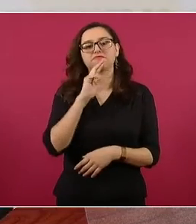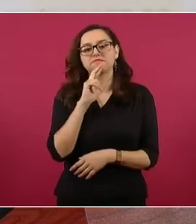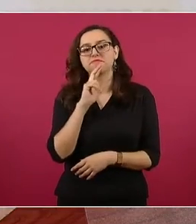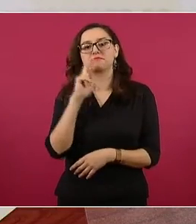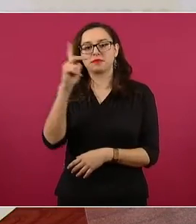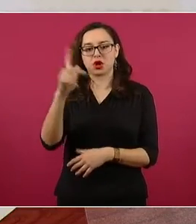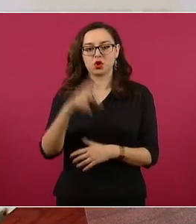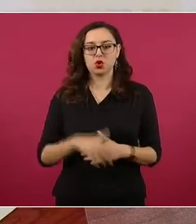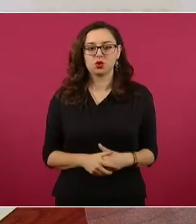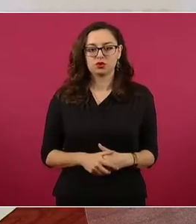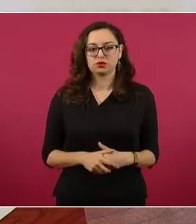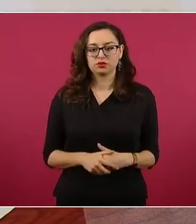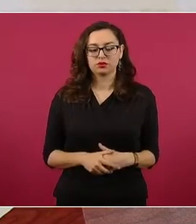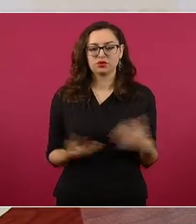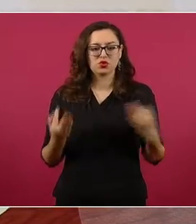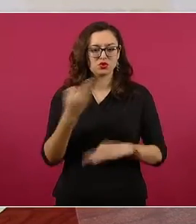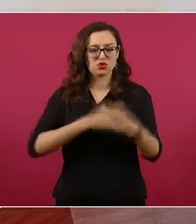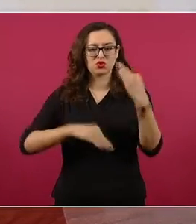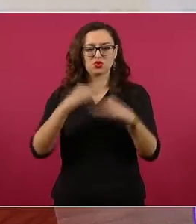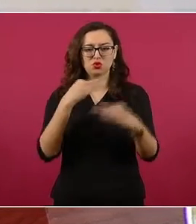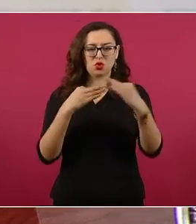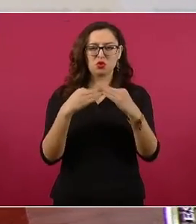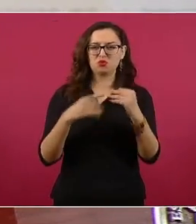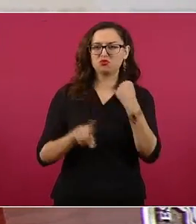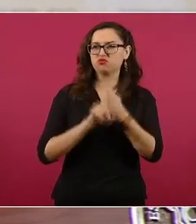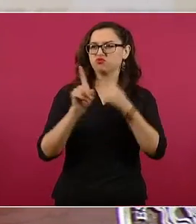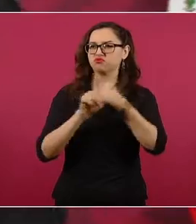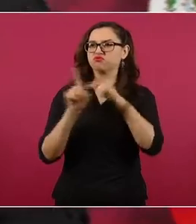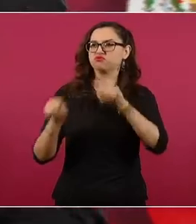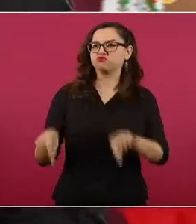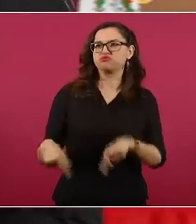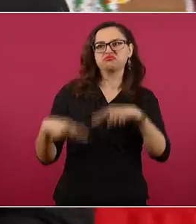No querer resolver nuestras diferencias